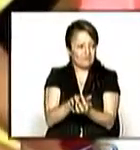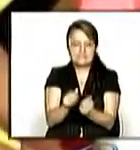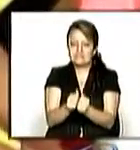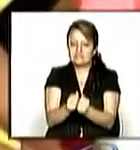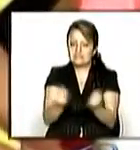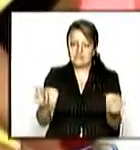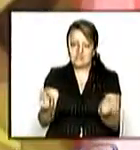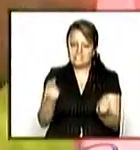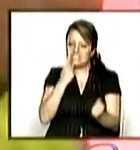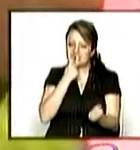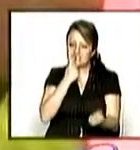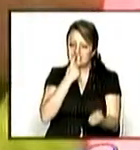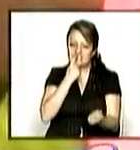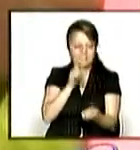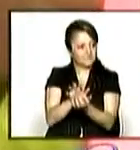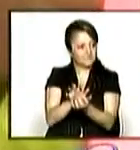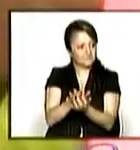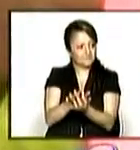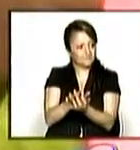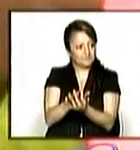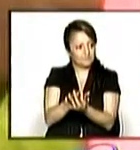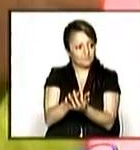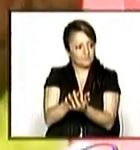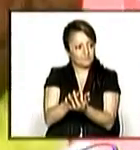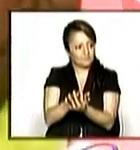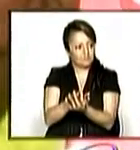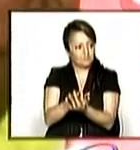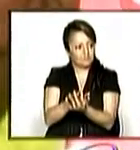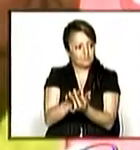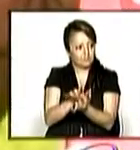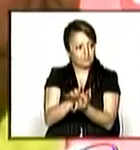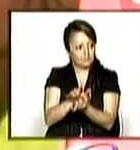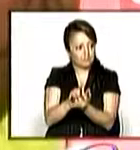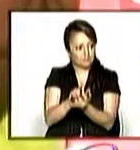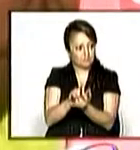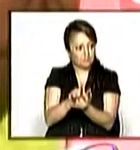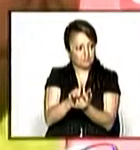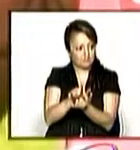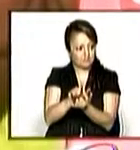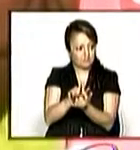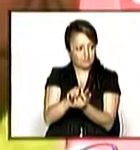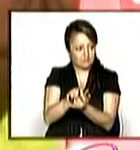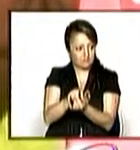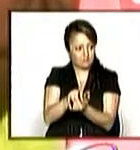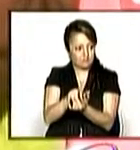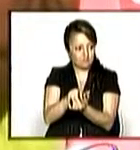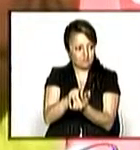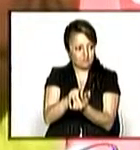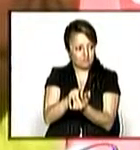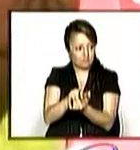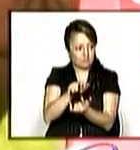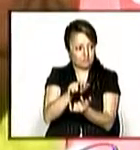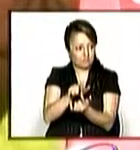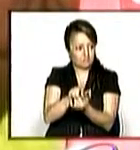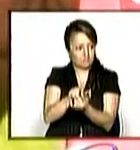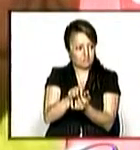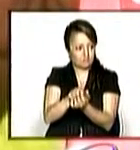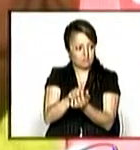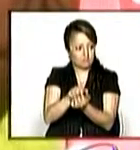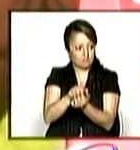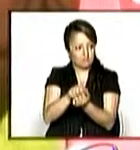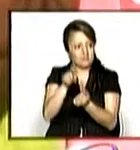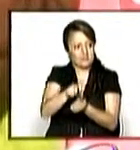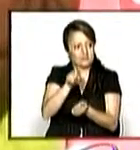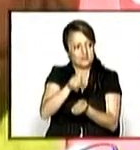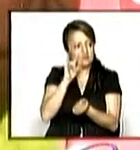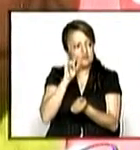dientes que vamos a rehabilitar, ¿sí? Que vamos a rehabilitar aquí, necesitaríamos